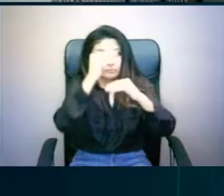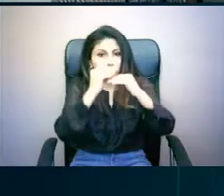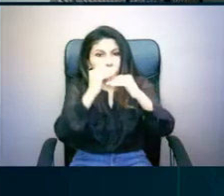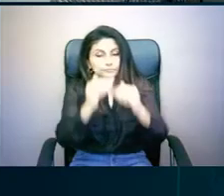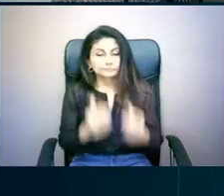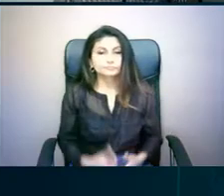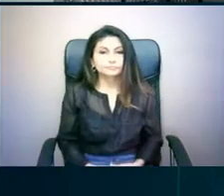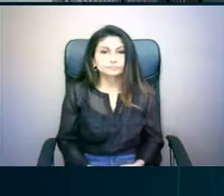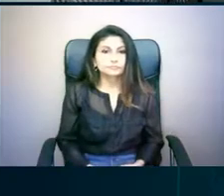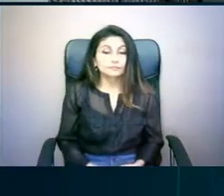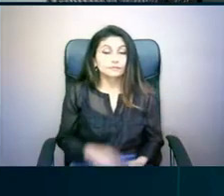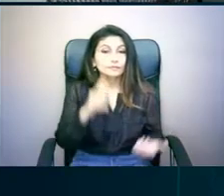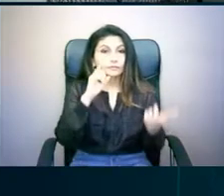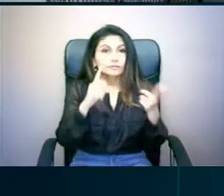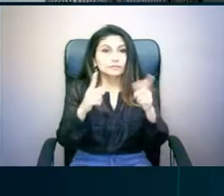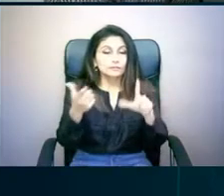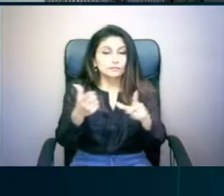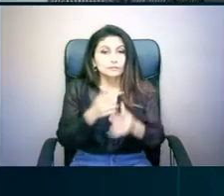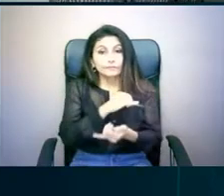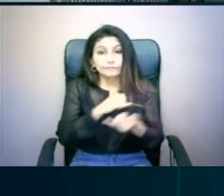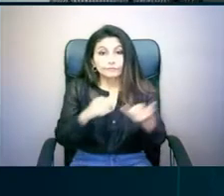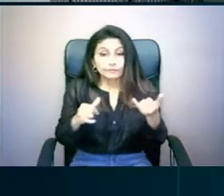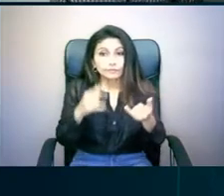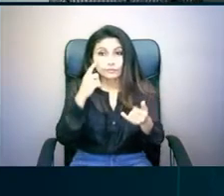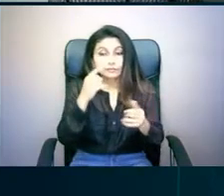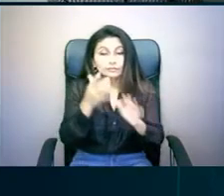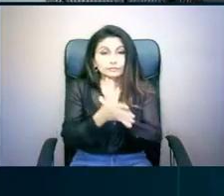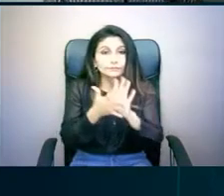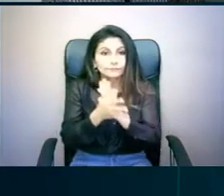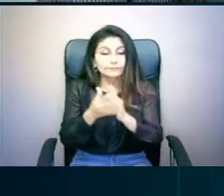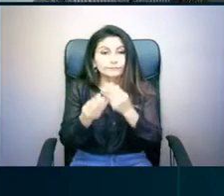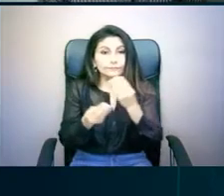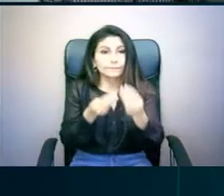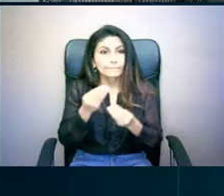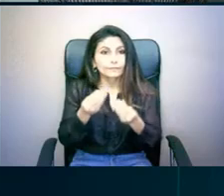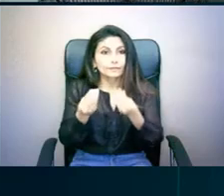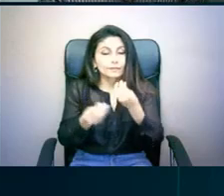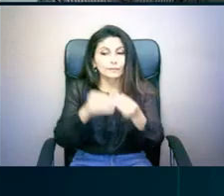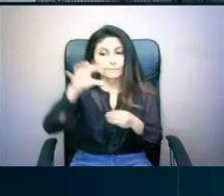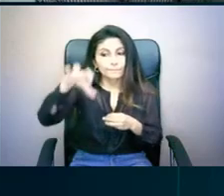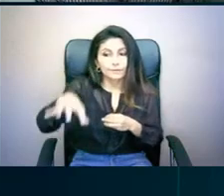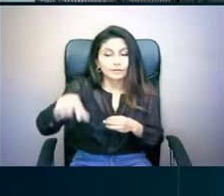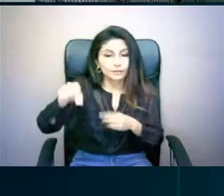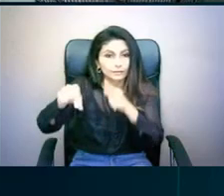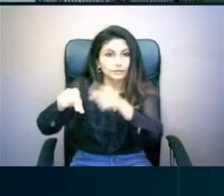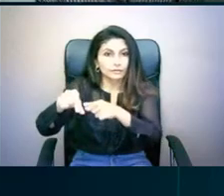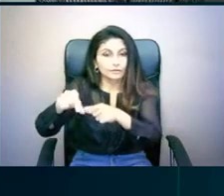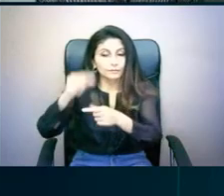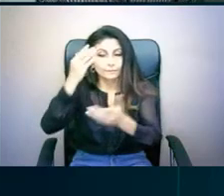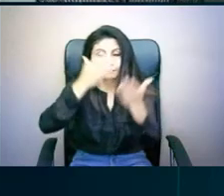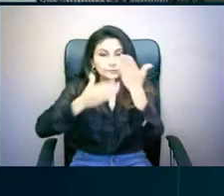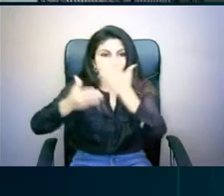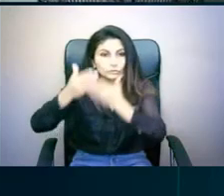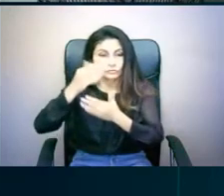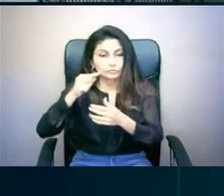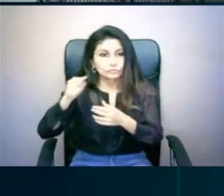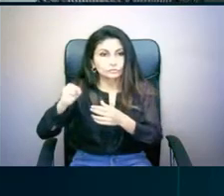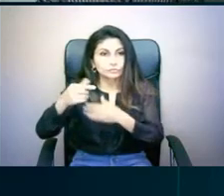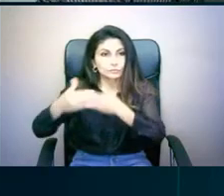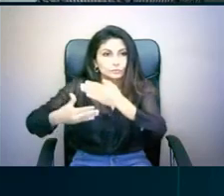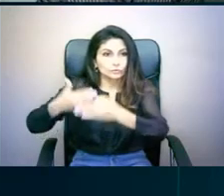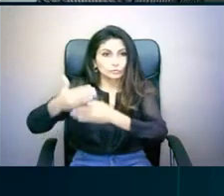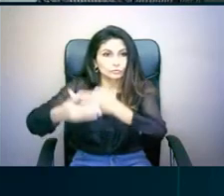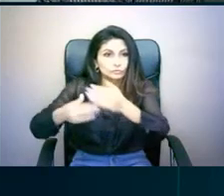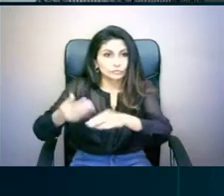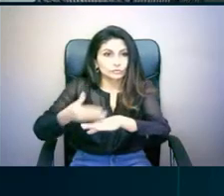Listo. Finalmente, se procede a hacer una planta piloto. La planta piloto que se hace es con el proceso que se